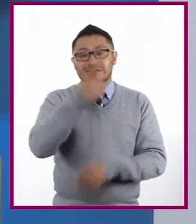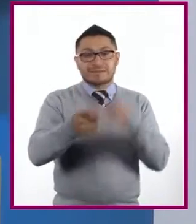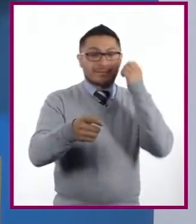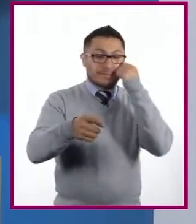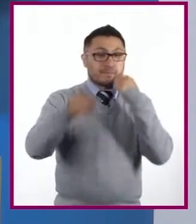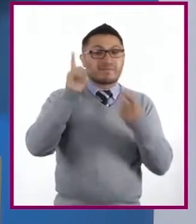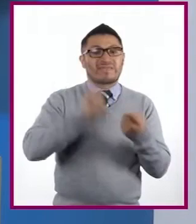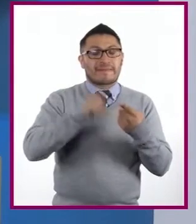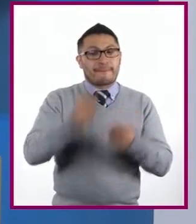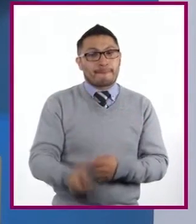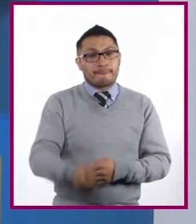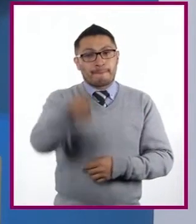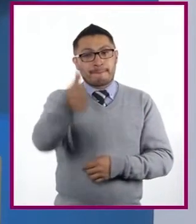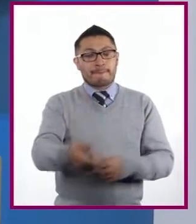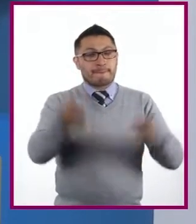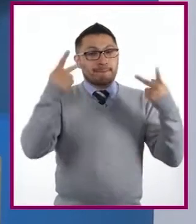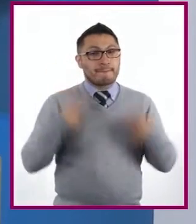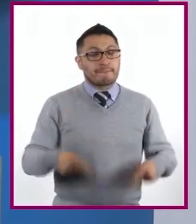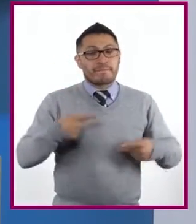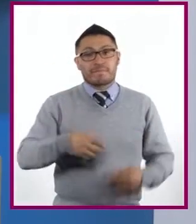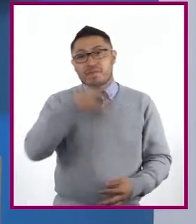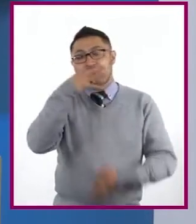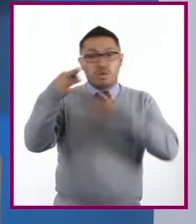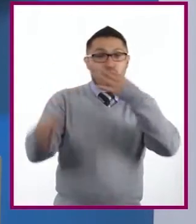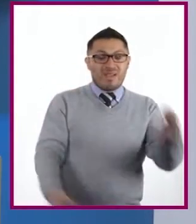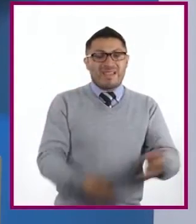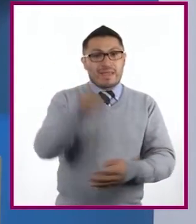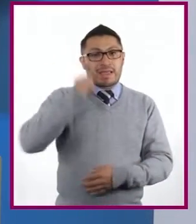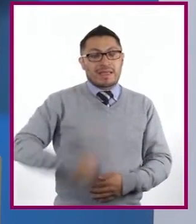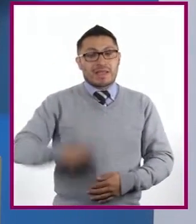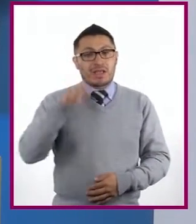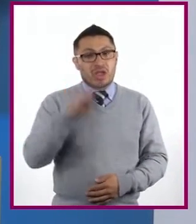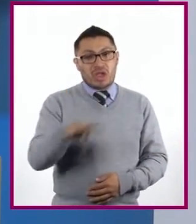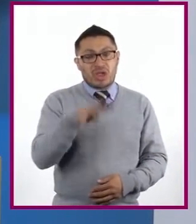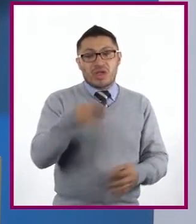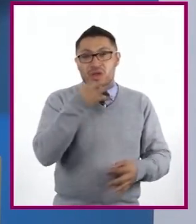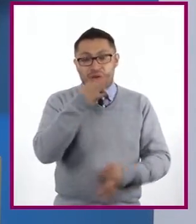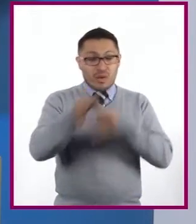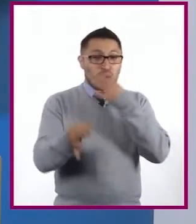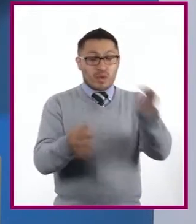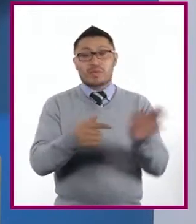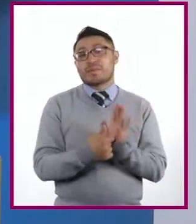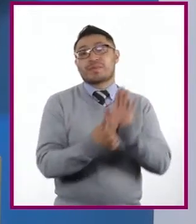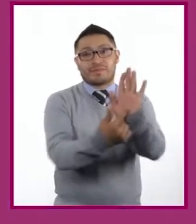fue el primero en enunciarla en la segunda mitad del siglo XIX.